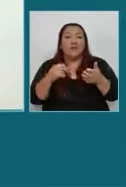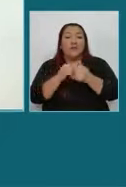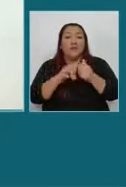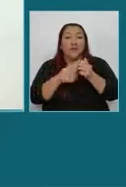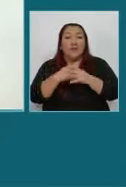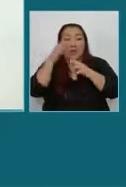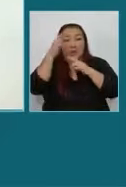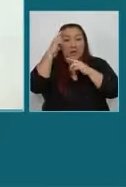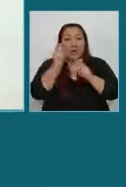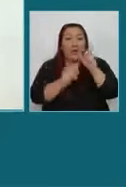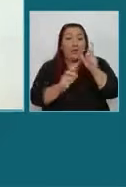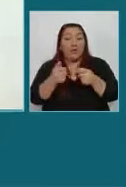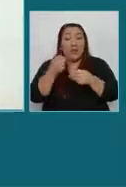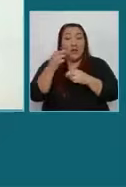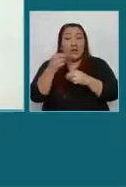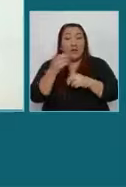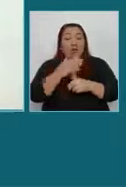democracia?